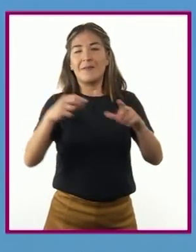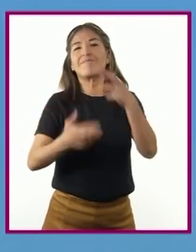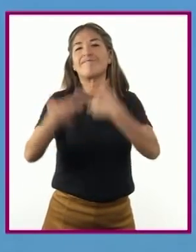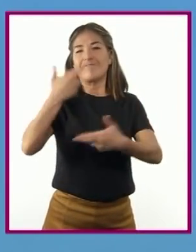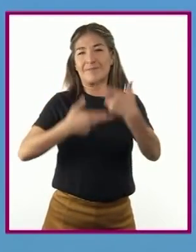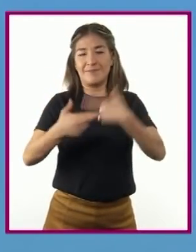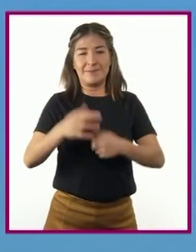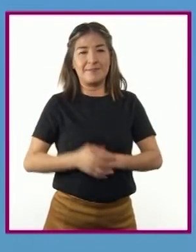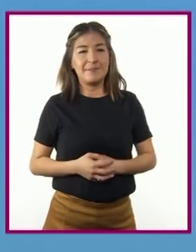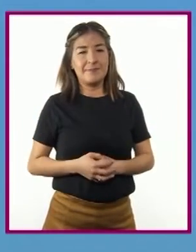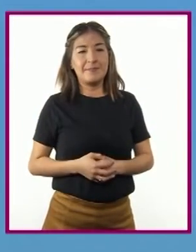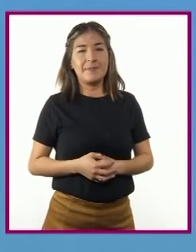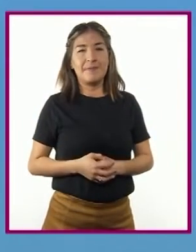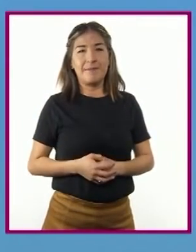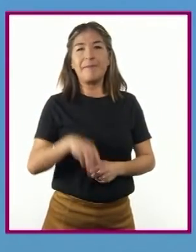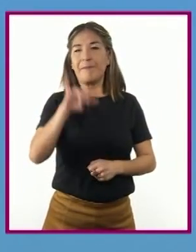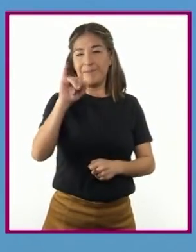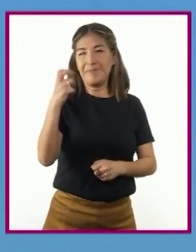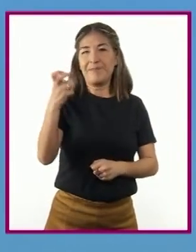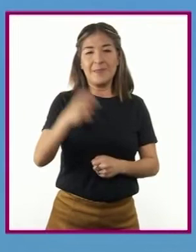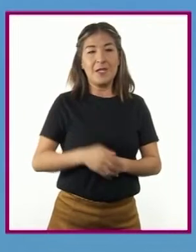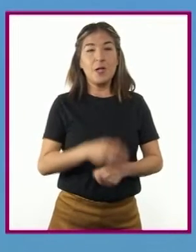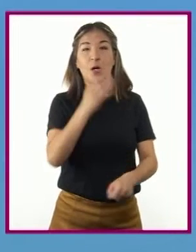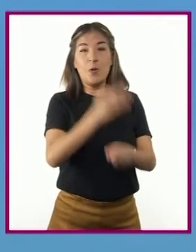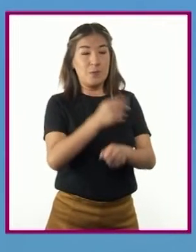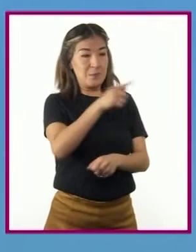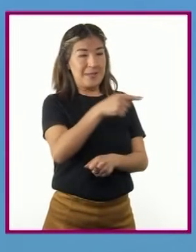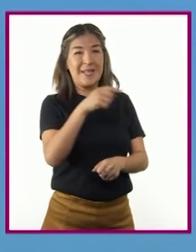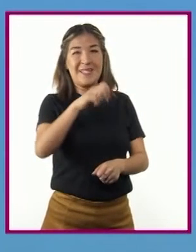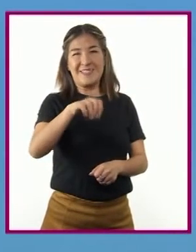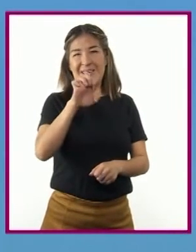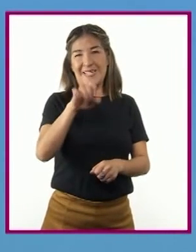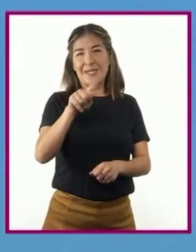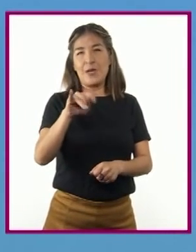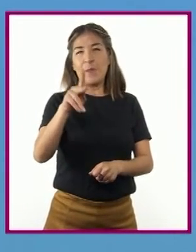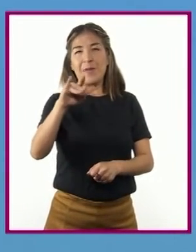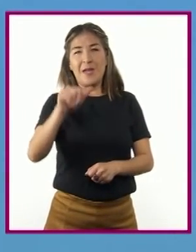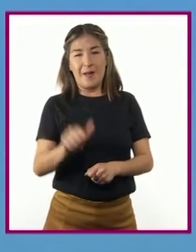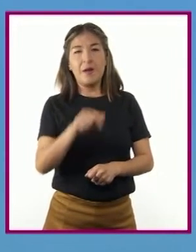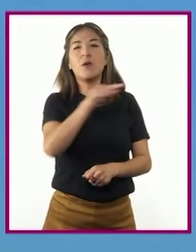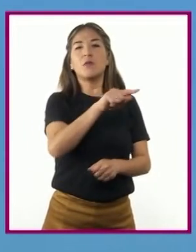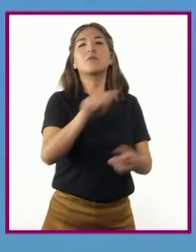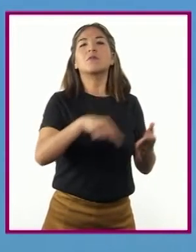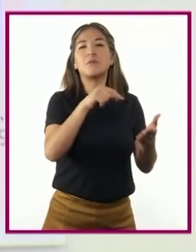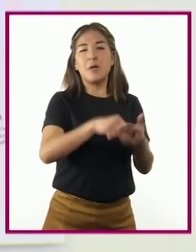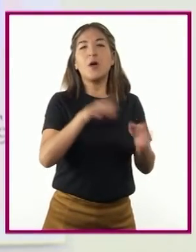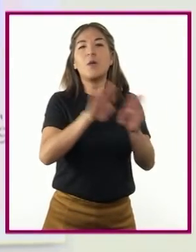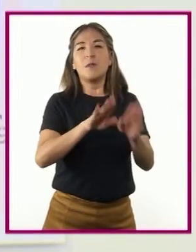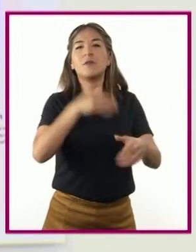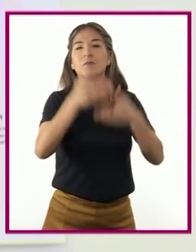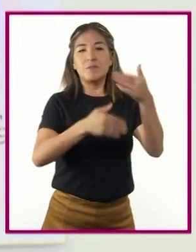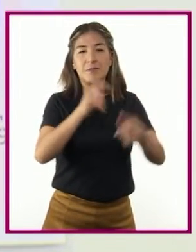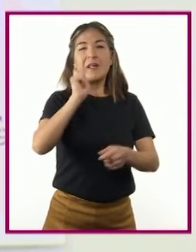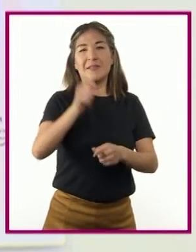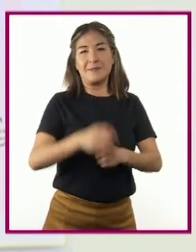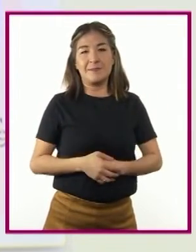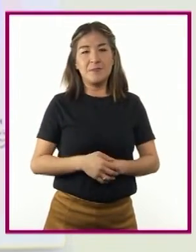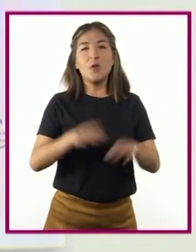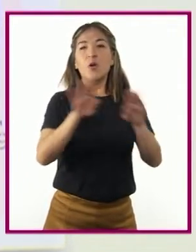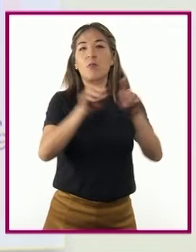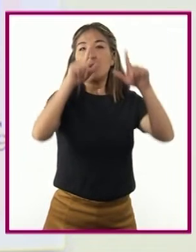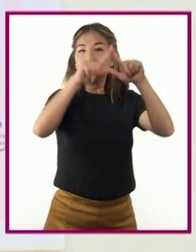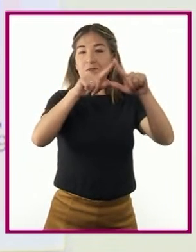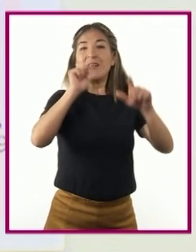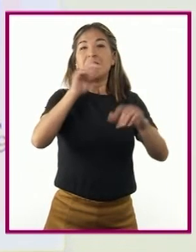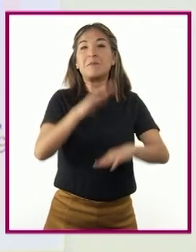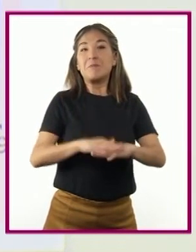regresiva. Así es, en la gráfica de Etiopía se muestra la pirámide progresiva. La base es ancha porque hay un